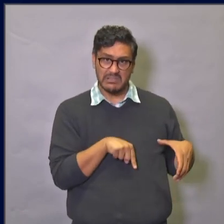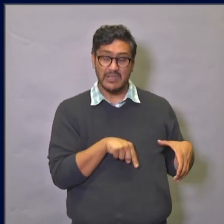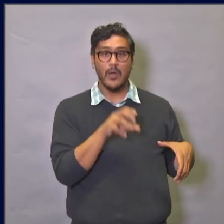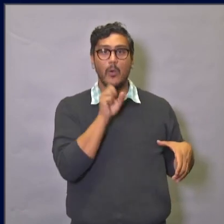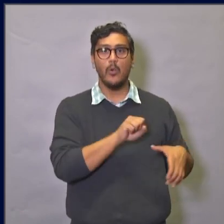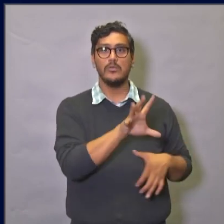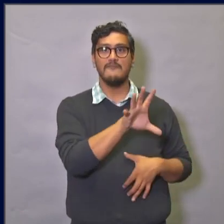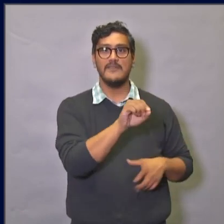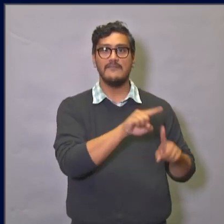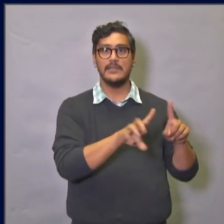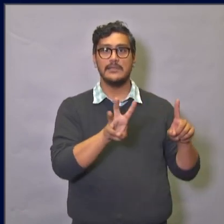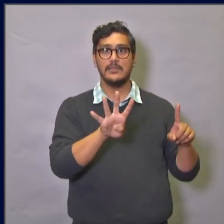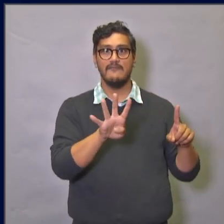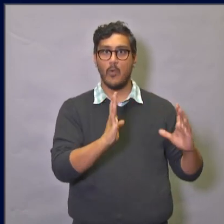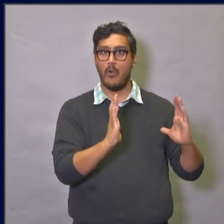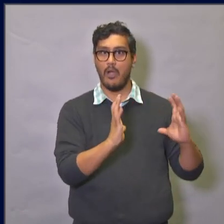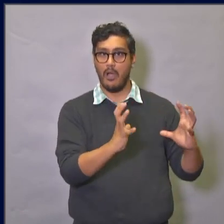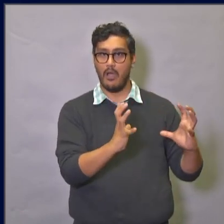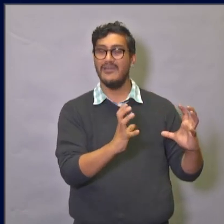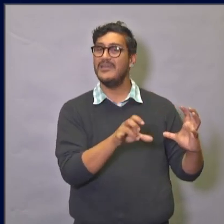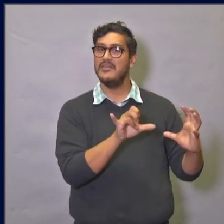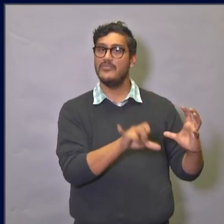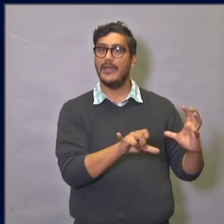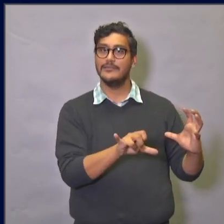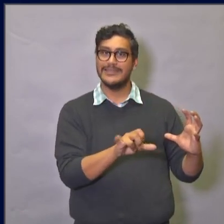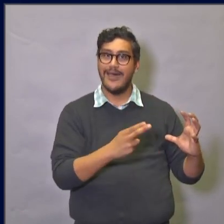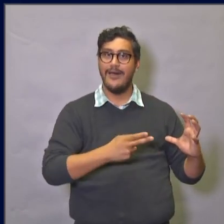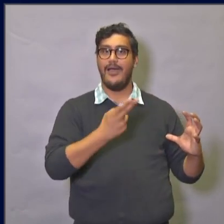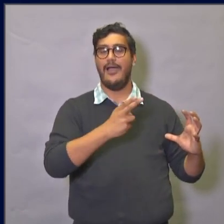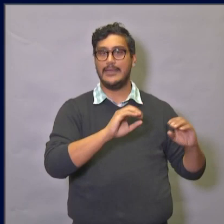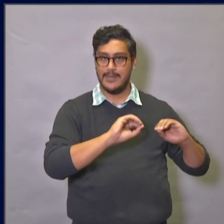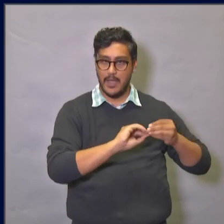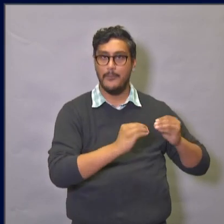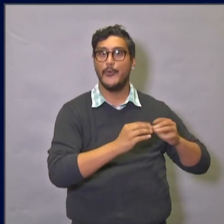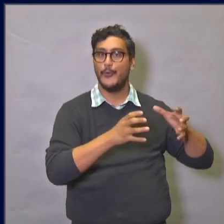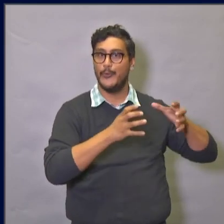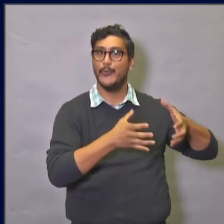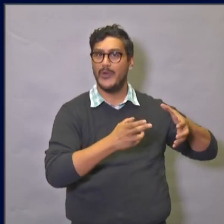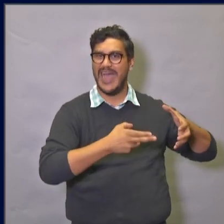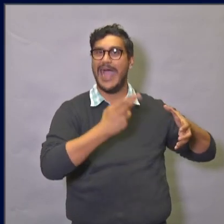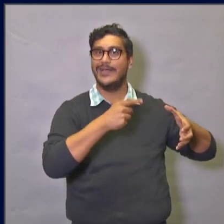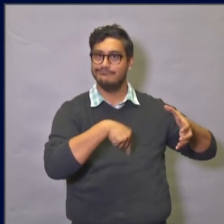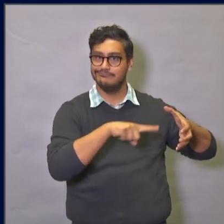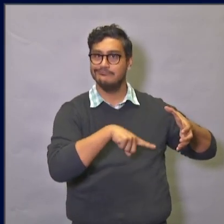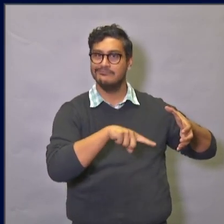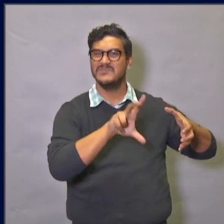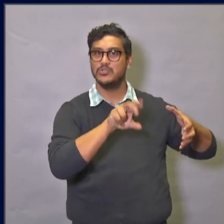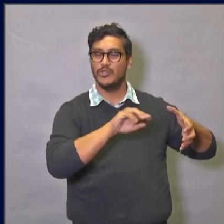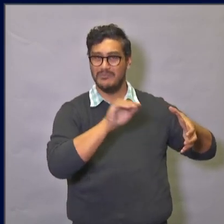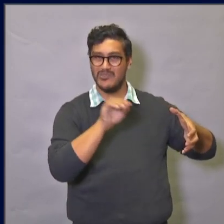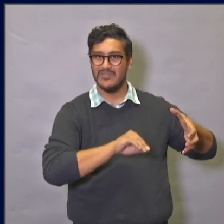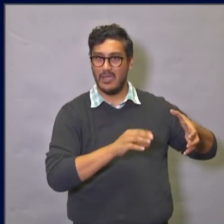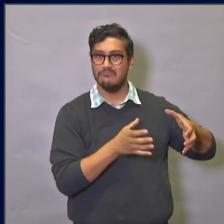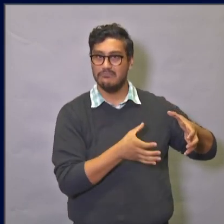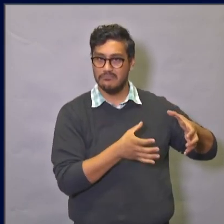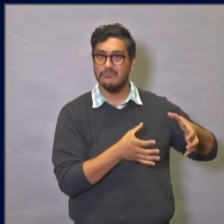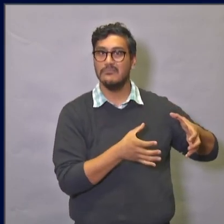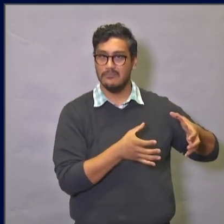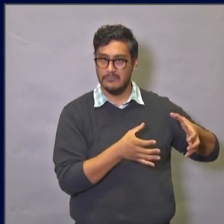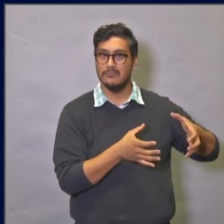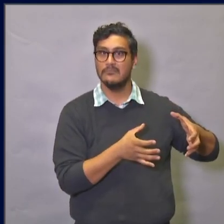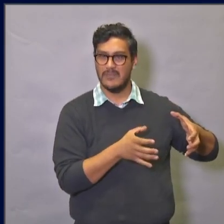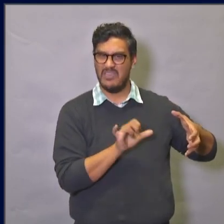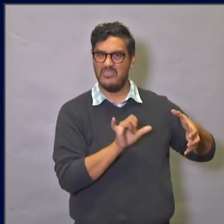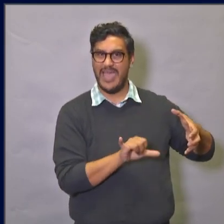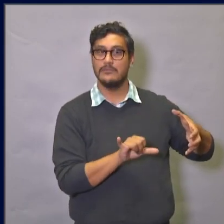a 64 años constituyen un mayor número, es decir, alrededor del 30%, representada por